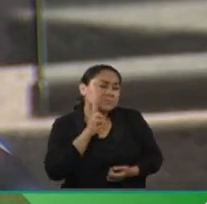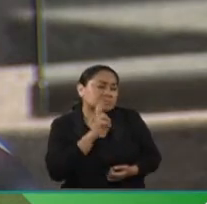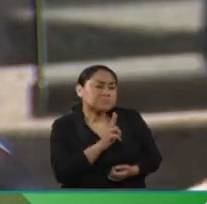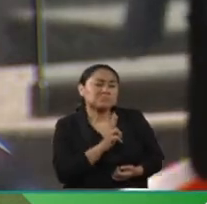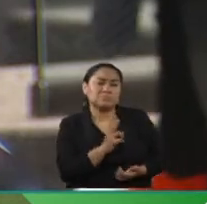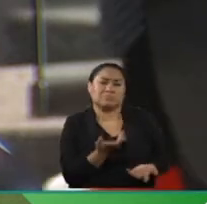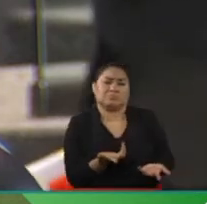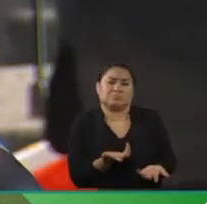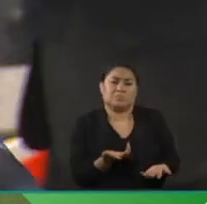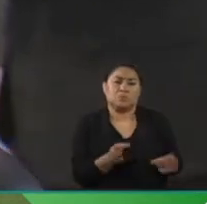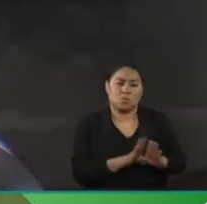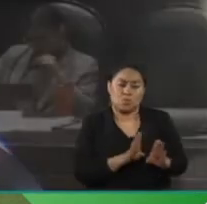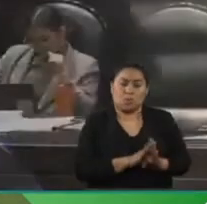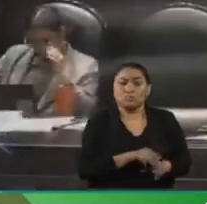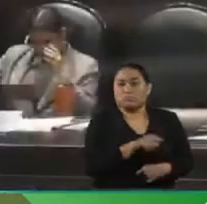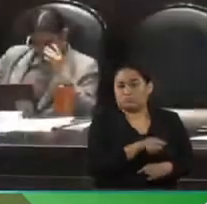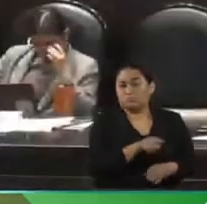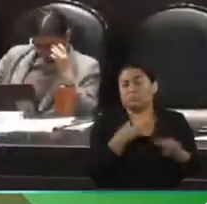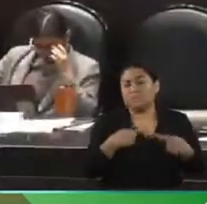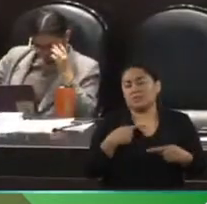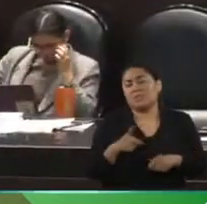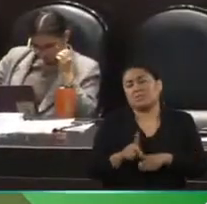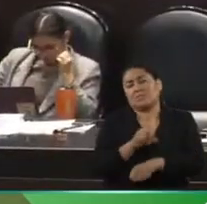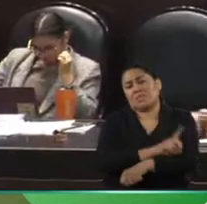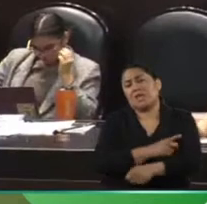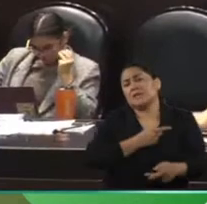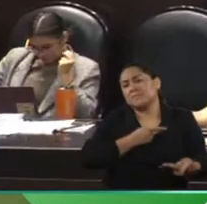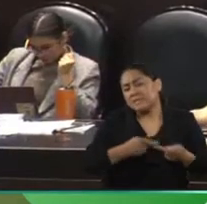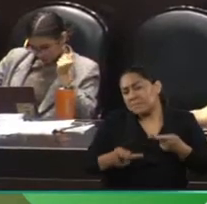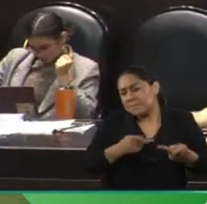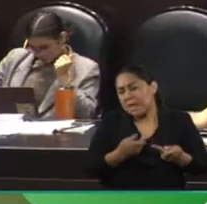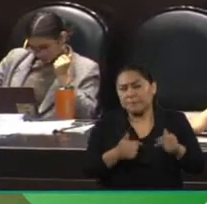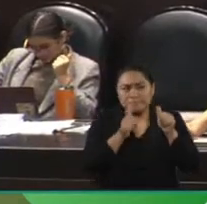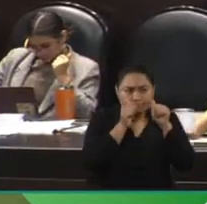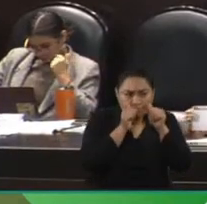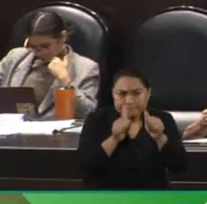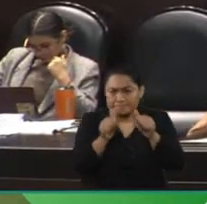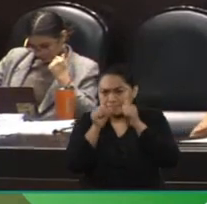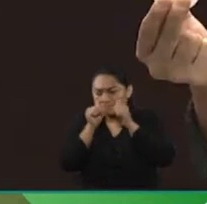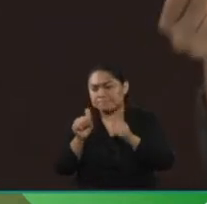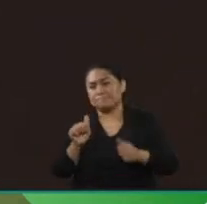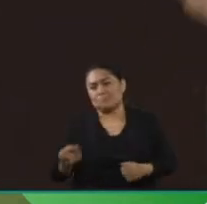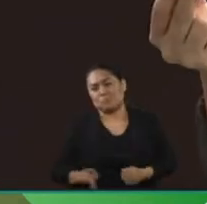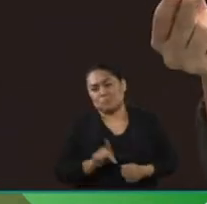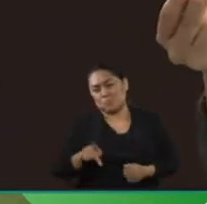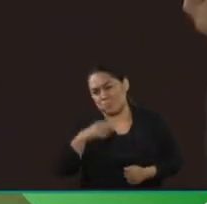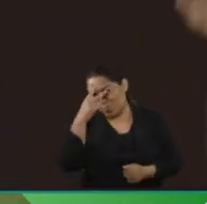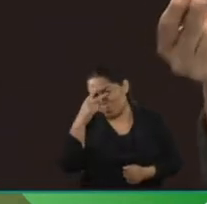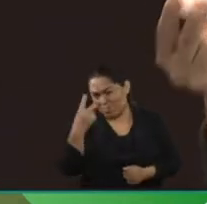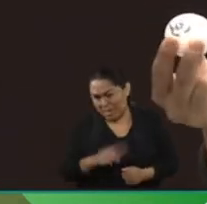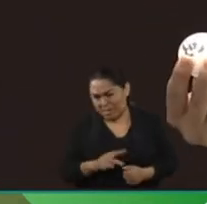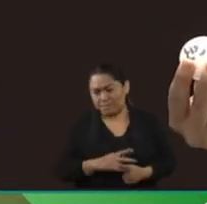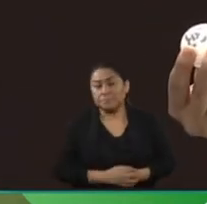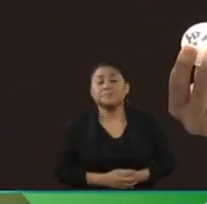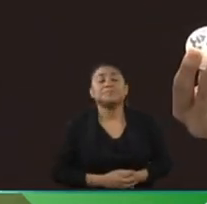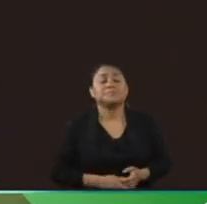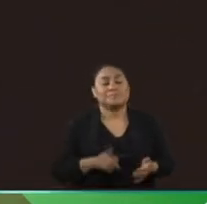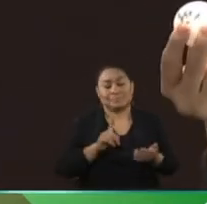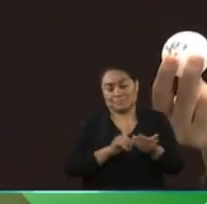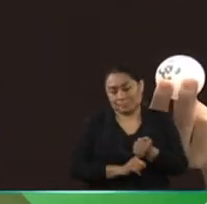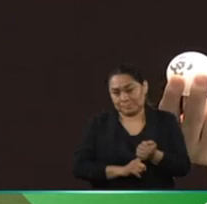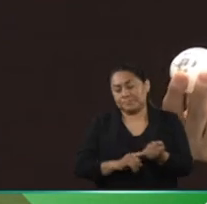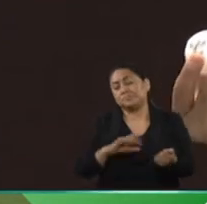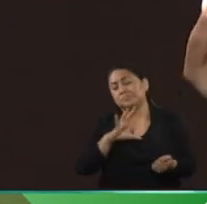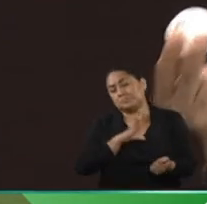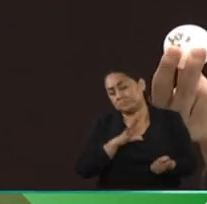preparación la vida dedicada a una carrera al Servicio del pueblo de México Porque si bien como en todos lados